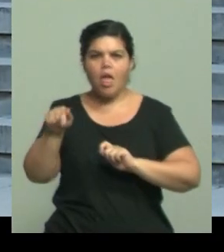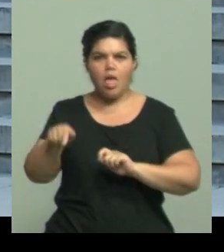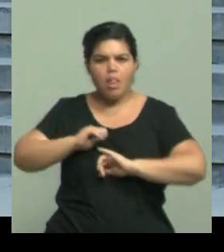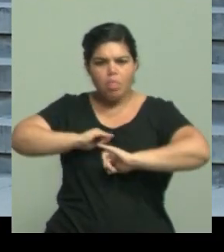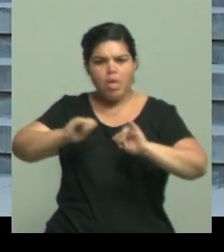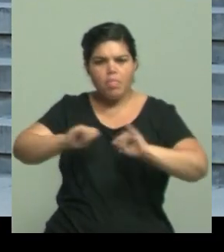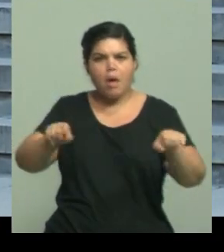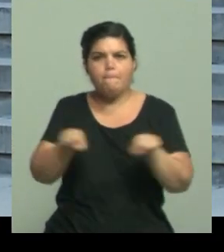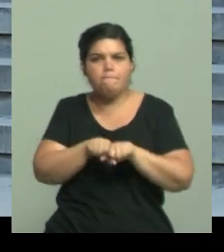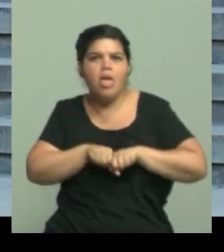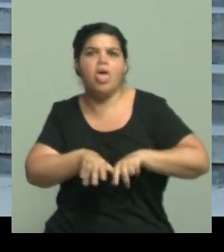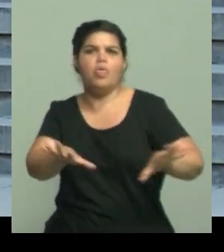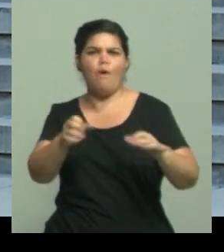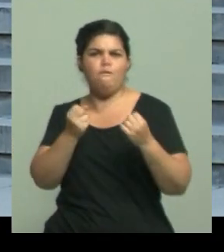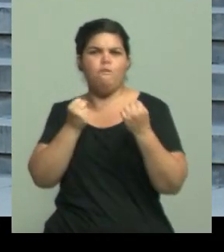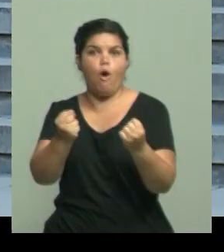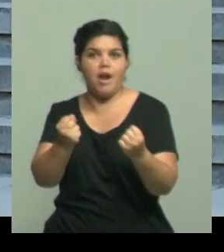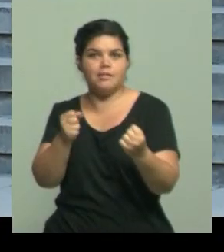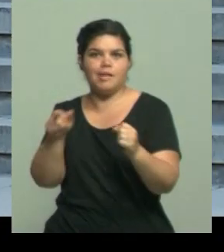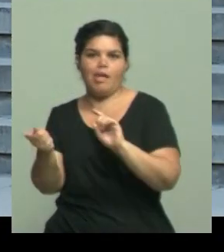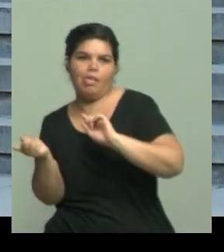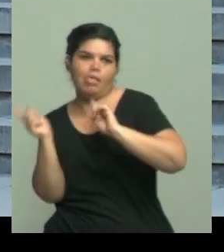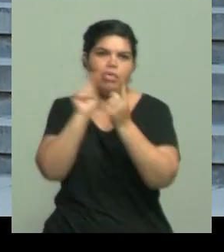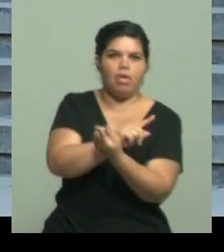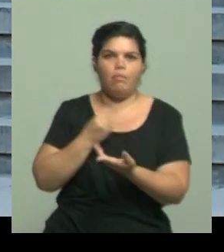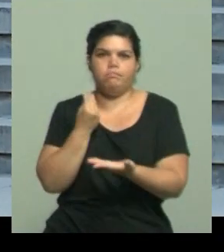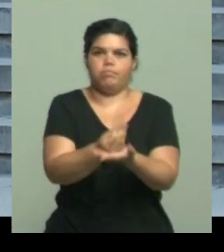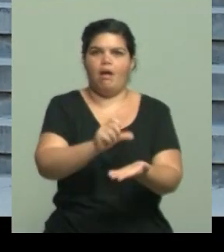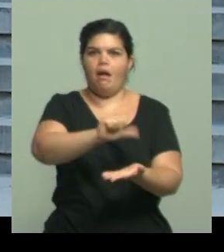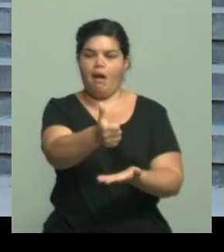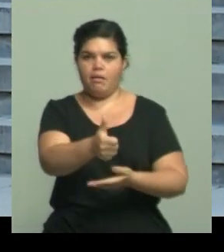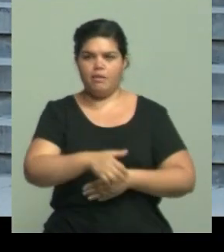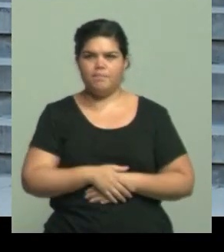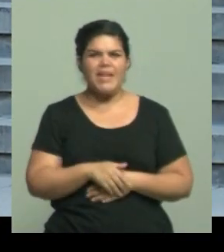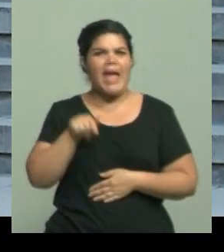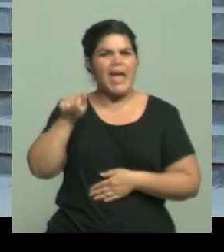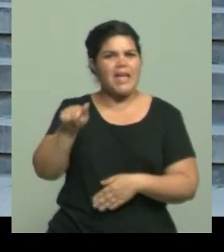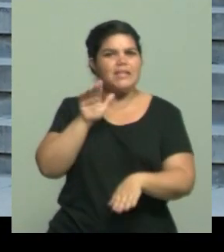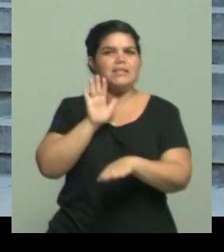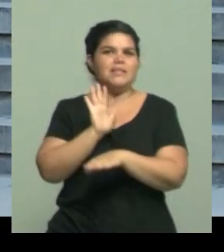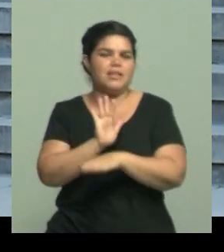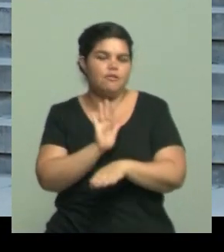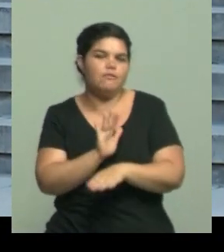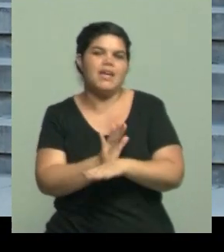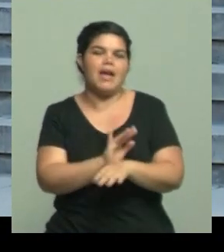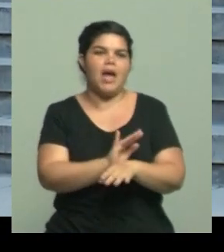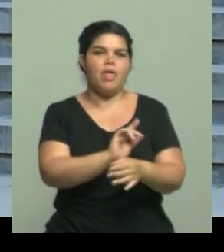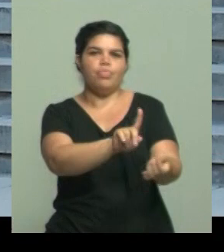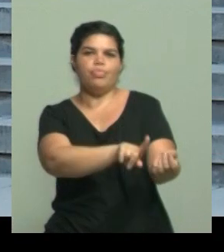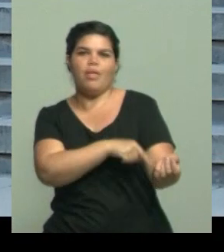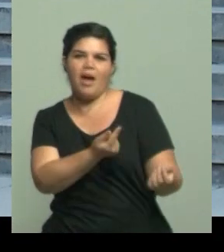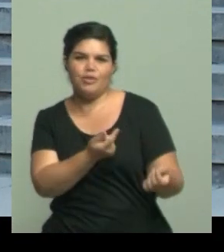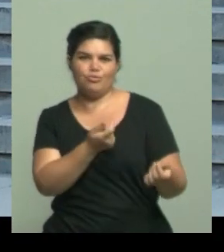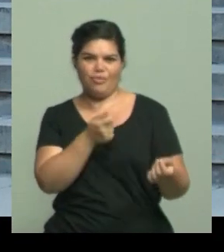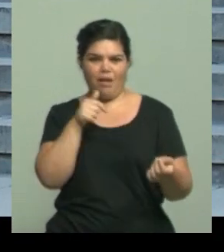Claro. Él viene a cambiar esta forma de relacionarse o influir en las editoriales del medio de comunicación tradicional, porque ya sabemos que